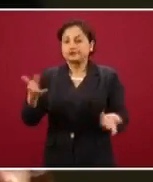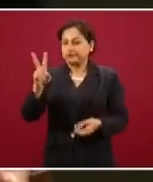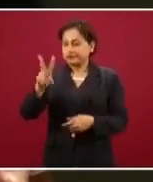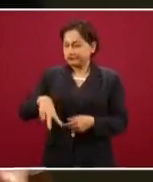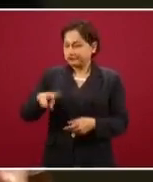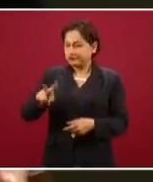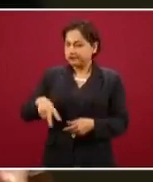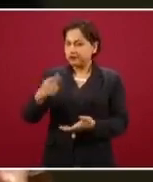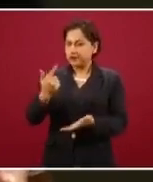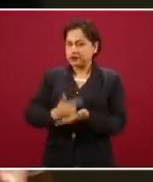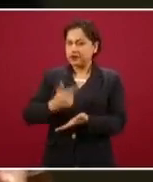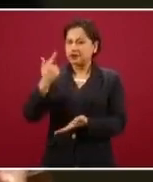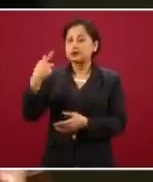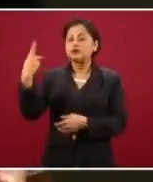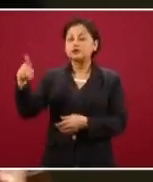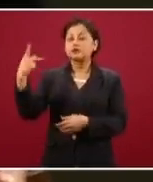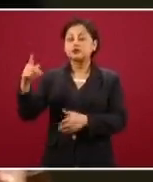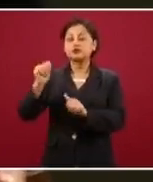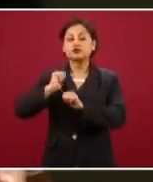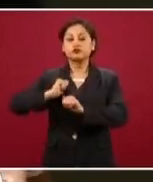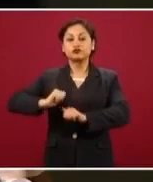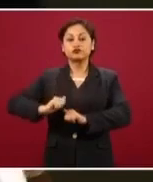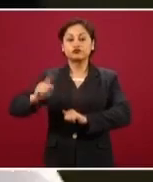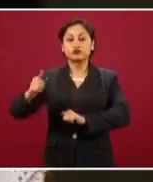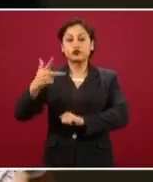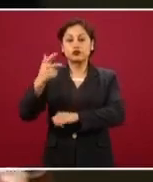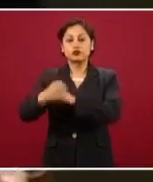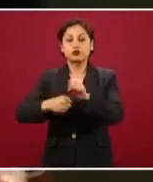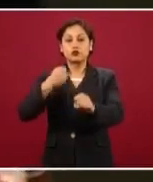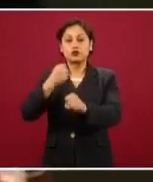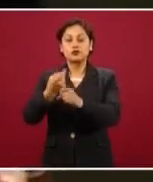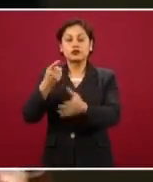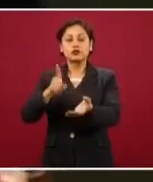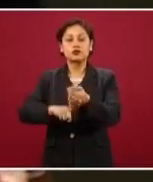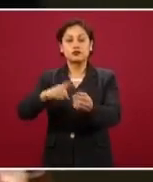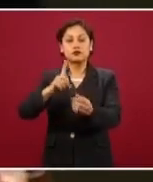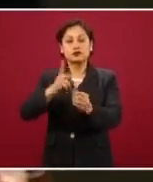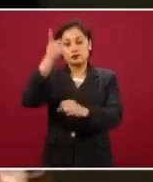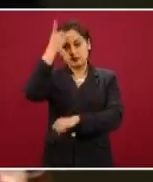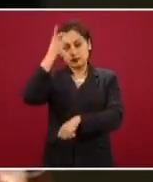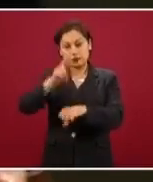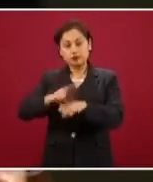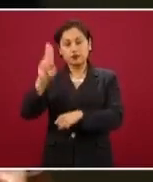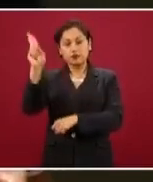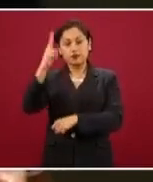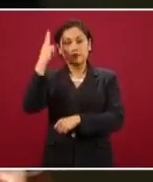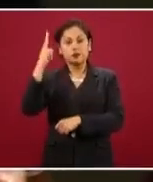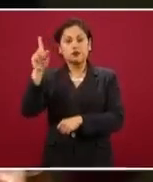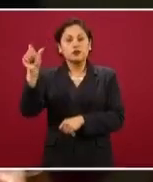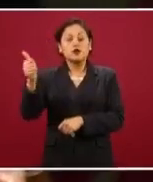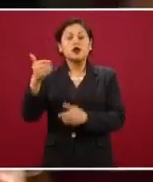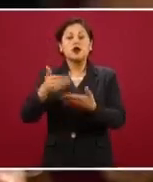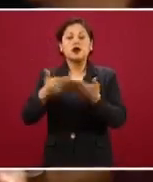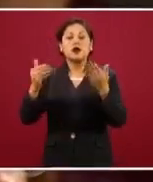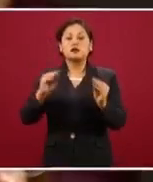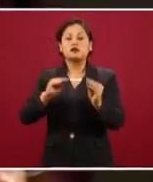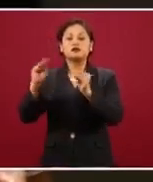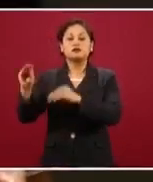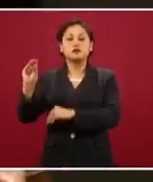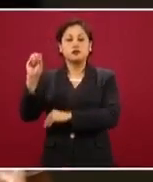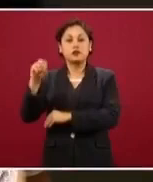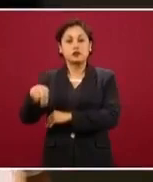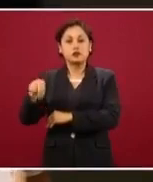rectoría de 8 años en la UNAM. O que el propio doctor De La Fuente, nuestro embajador ahora en la ONU, hombre, hijo